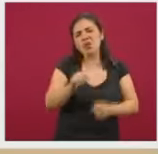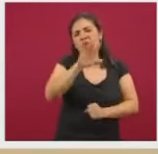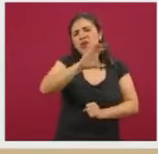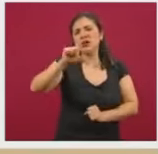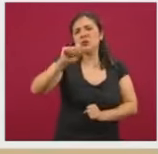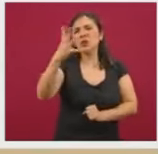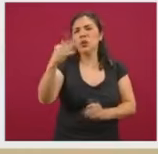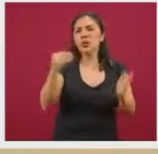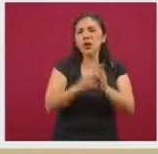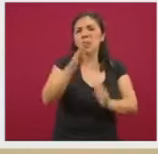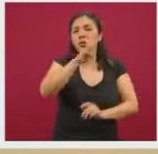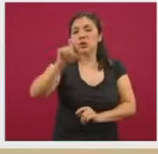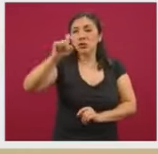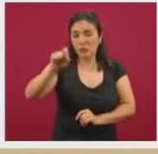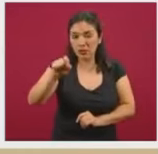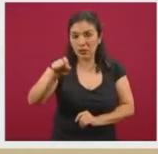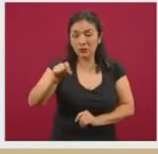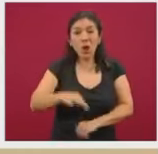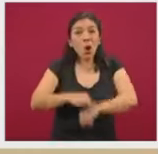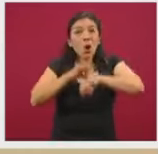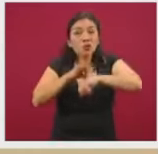524.920. Las observadas son